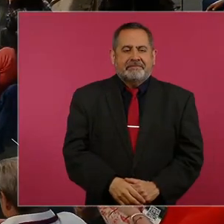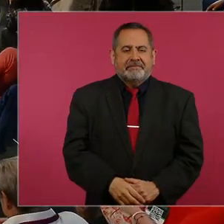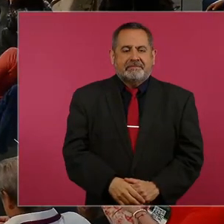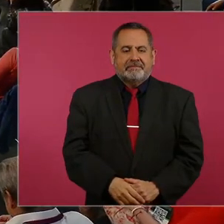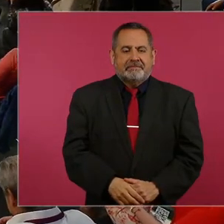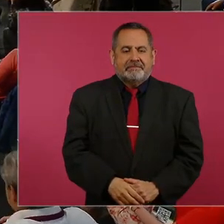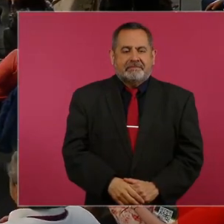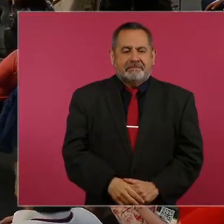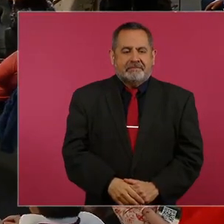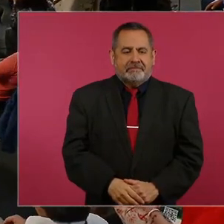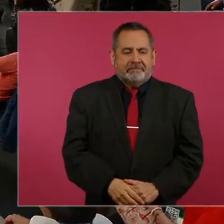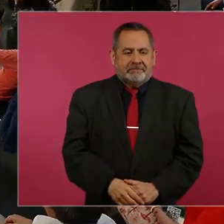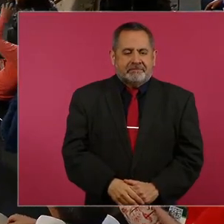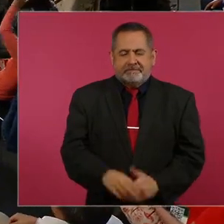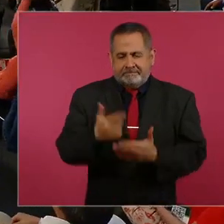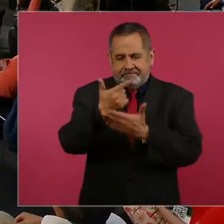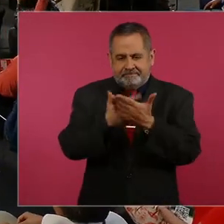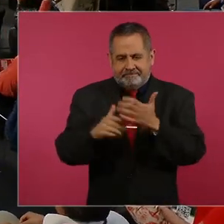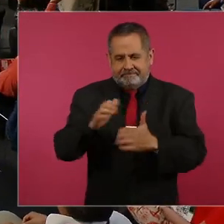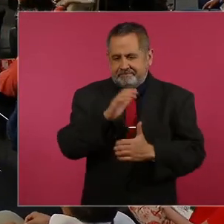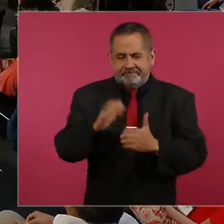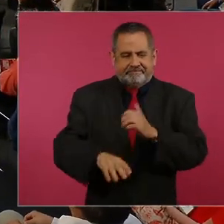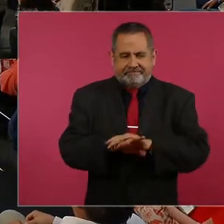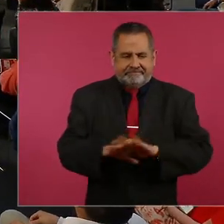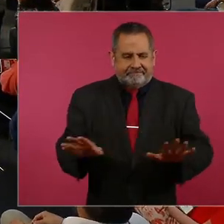Sí, lista, ya se terminó la lista.